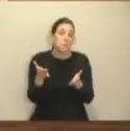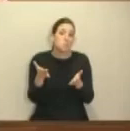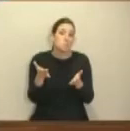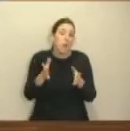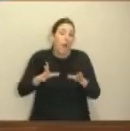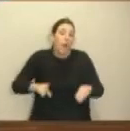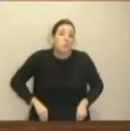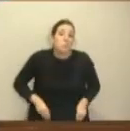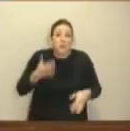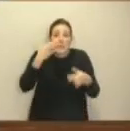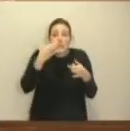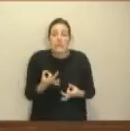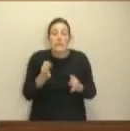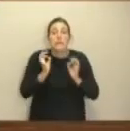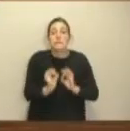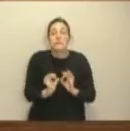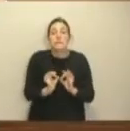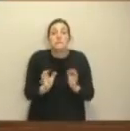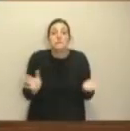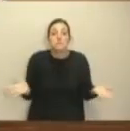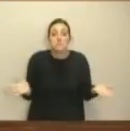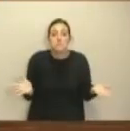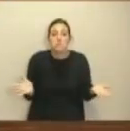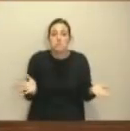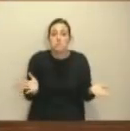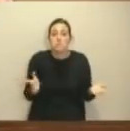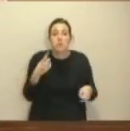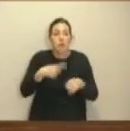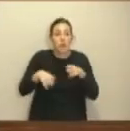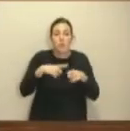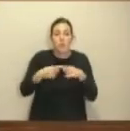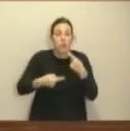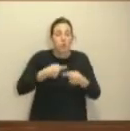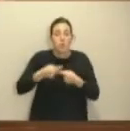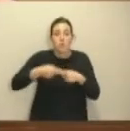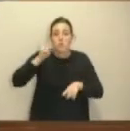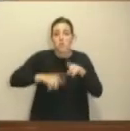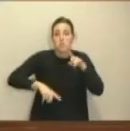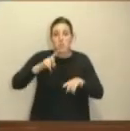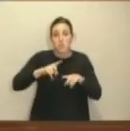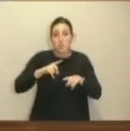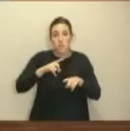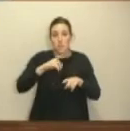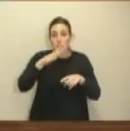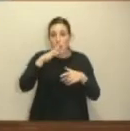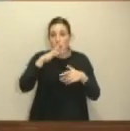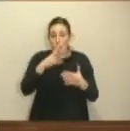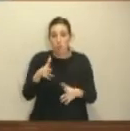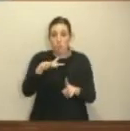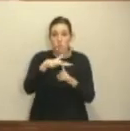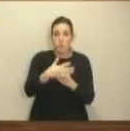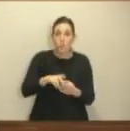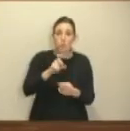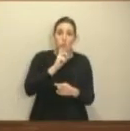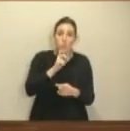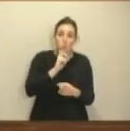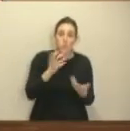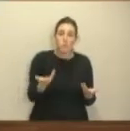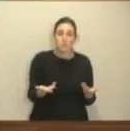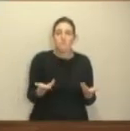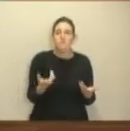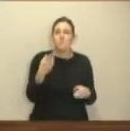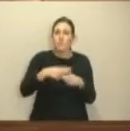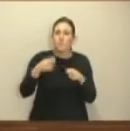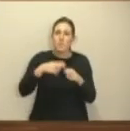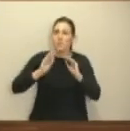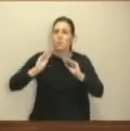aceptar la realidad como es y no y hacer las cosas en función de cómo es y no como nosotros desearíamos que fuese. Y esa es la política en la que ustedes